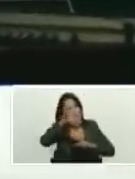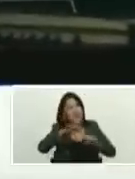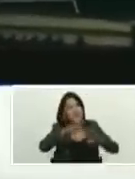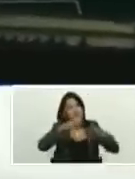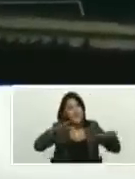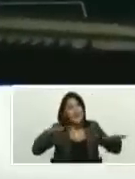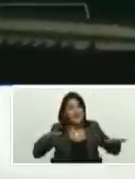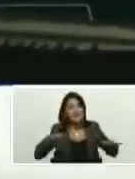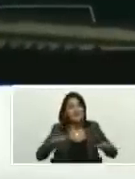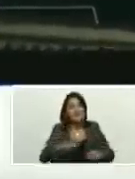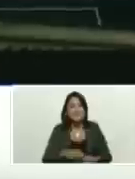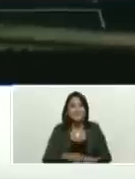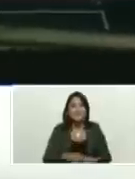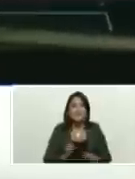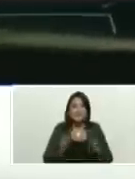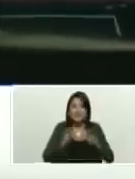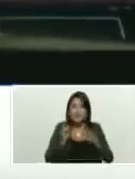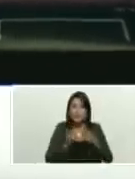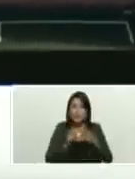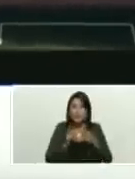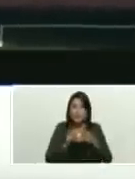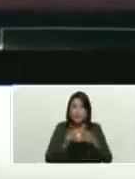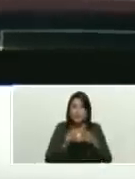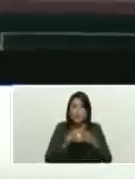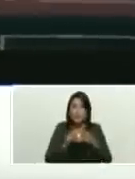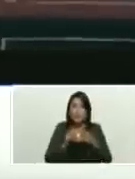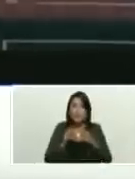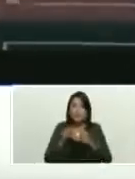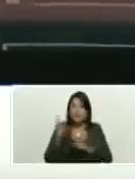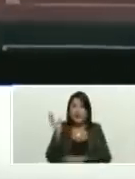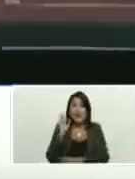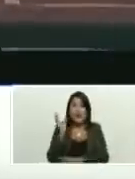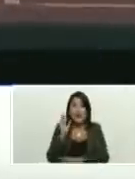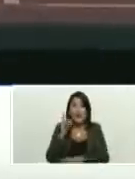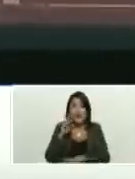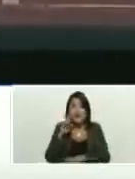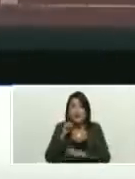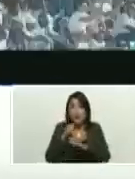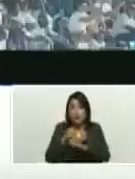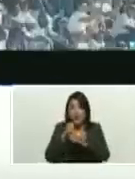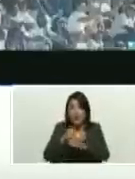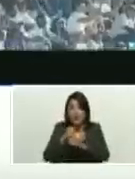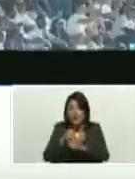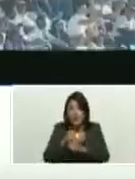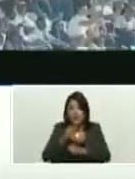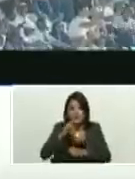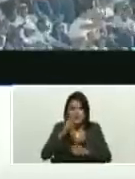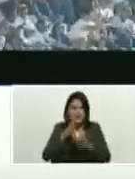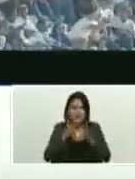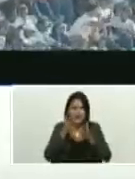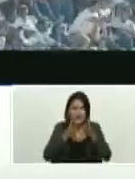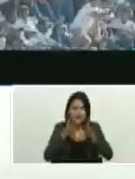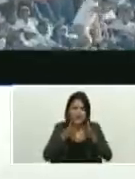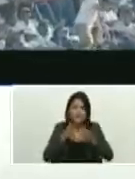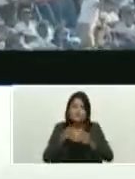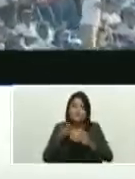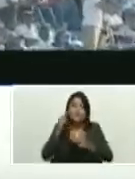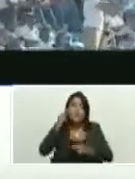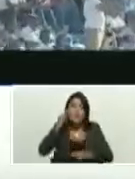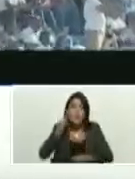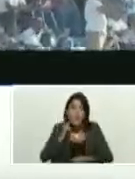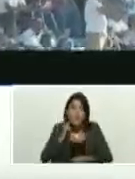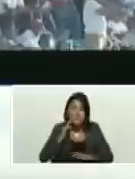Igualmente en el Estadio Monumental de Caracas, Simón Bolívar, se vio el béisbol